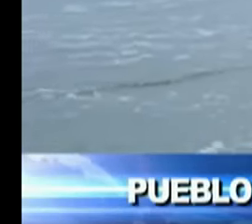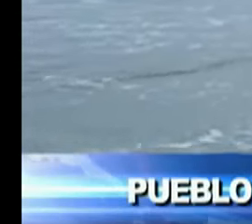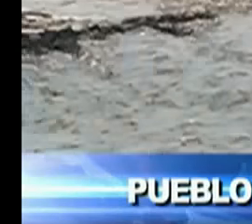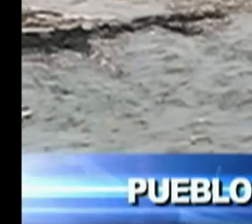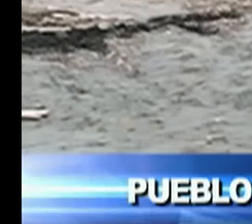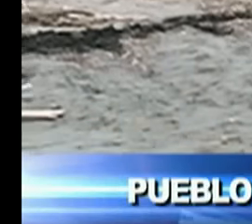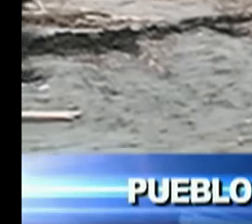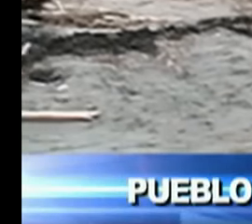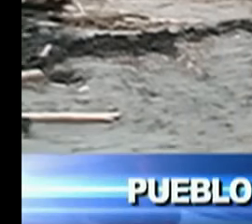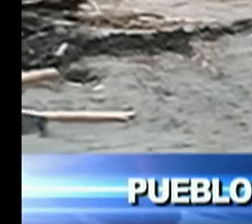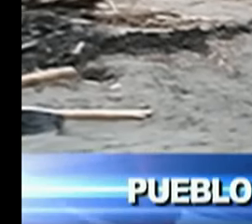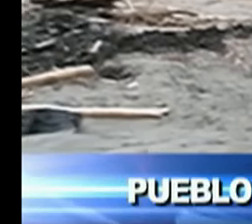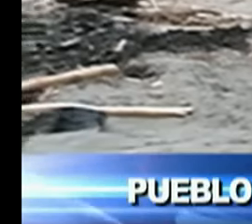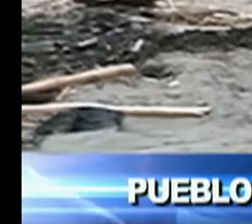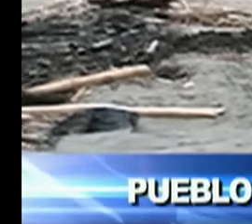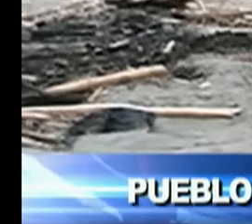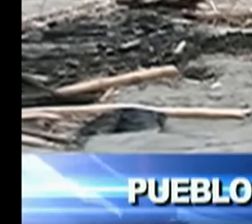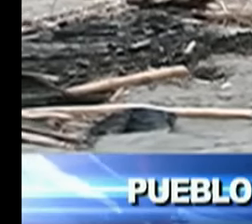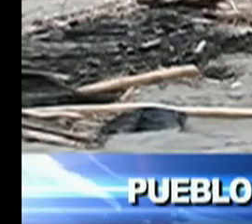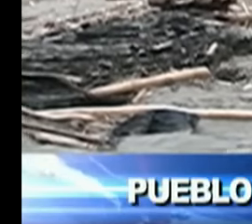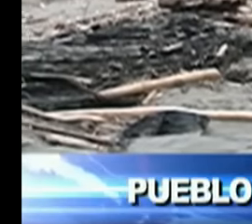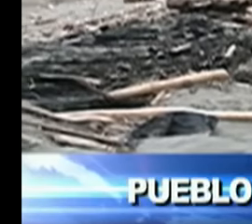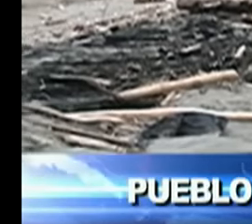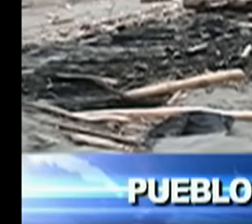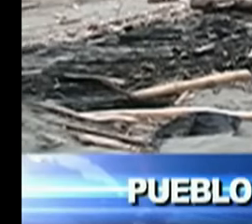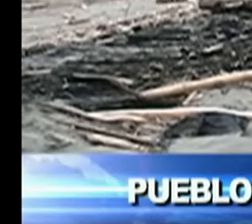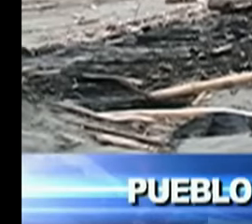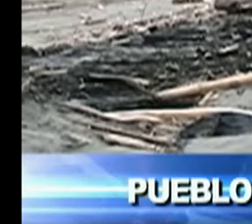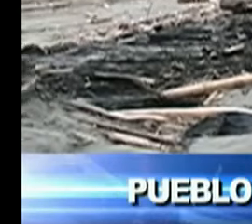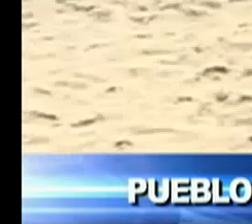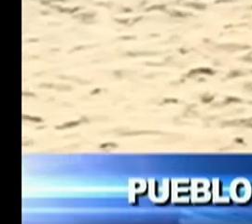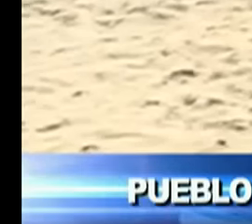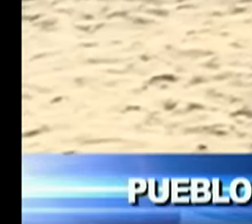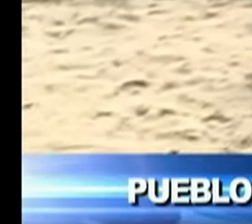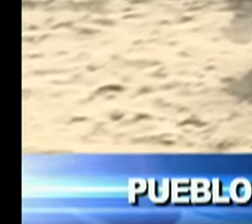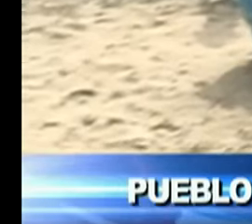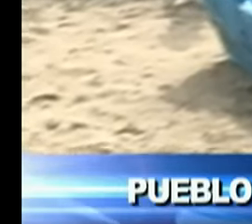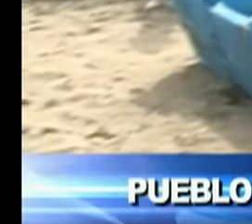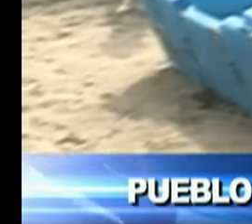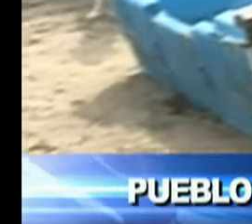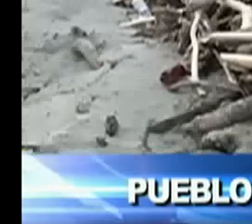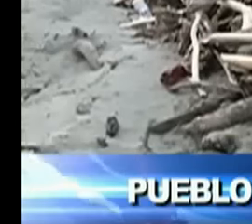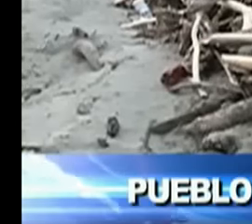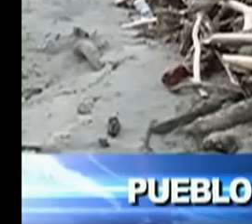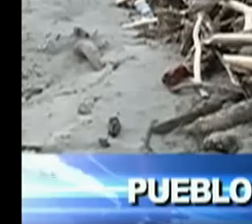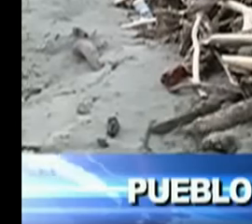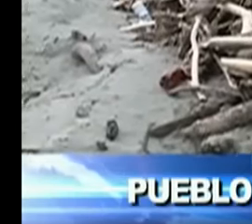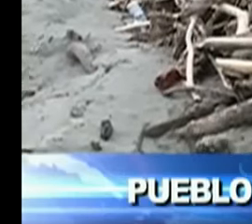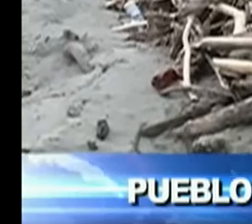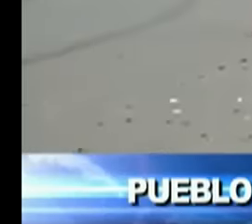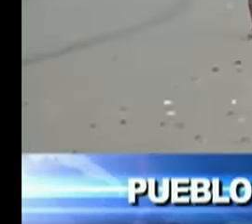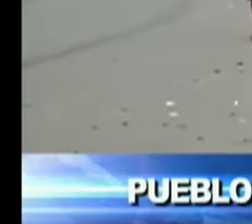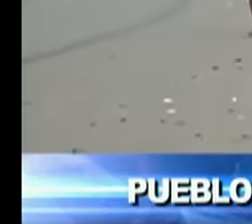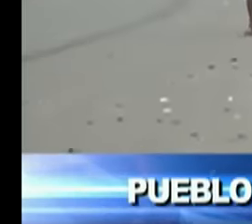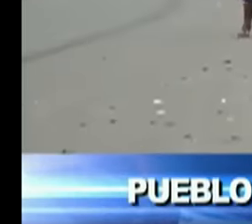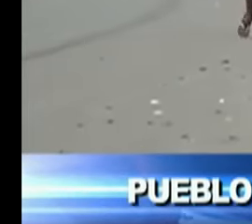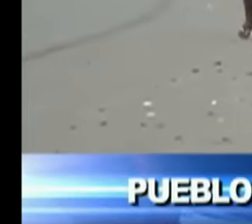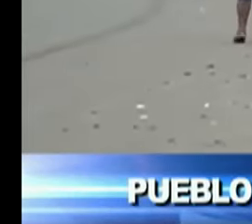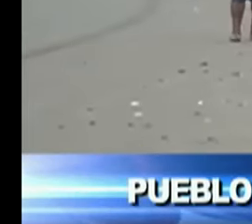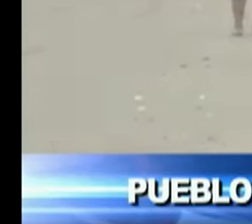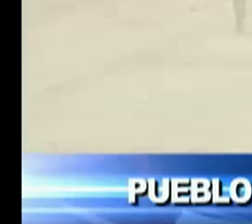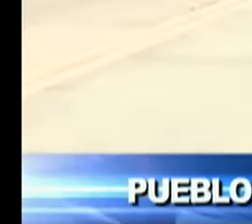De ser un poblado de pescadores, pasó a ser un pueblo fantasma tras el terremoto. Descubra cuál es el